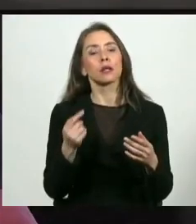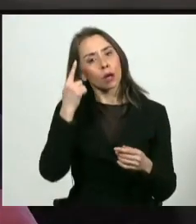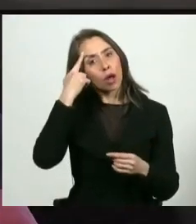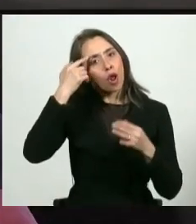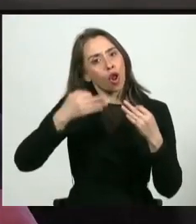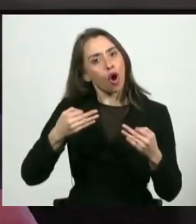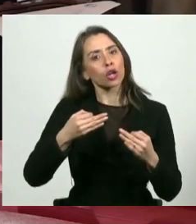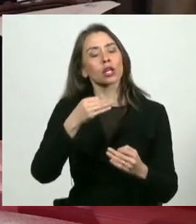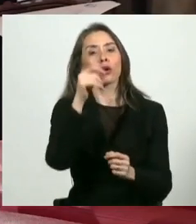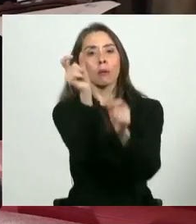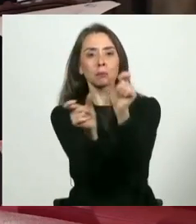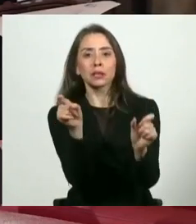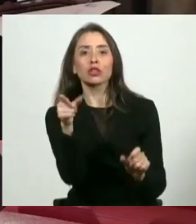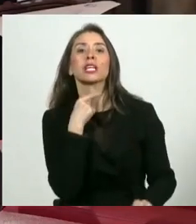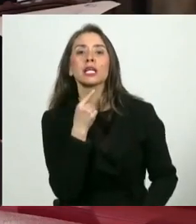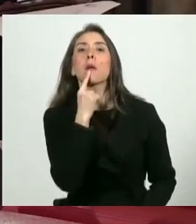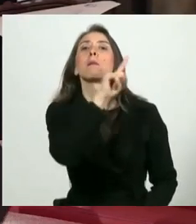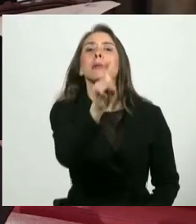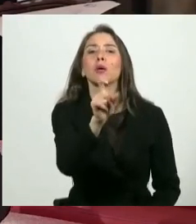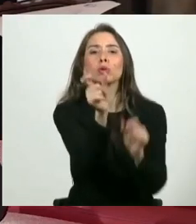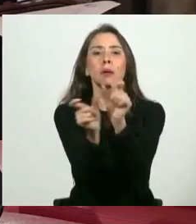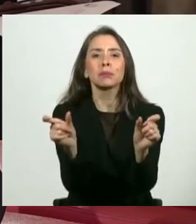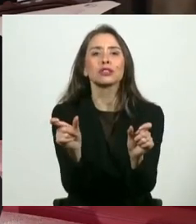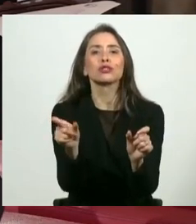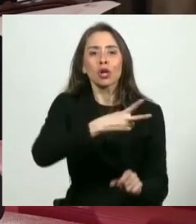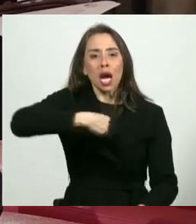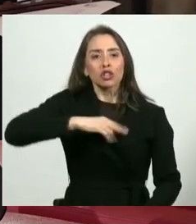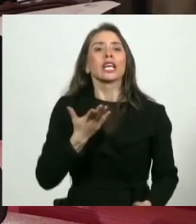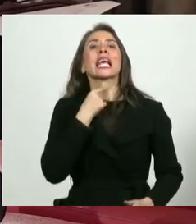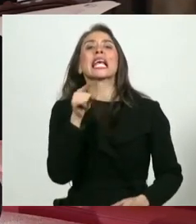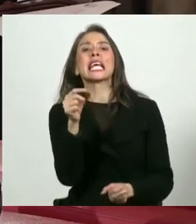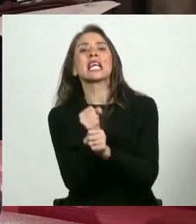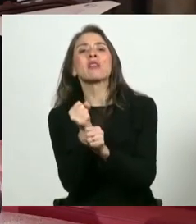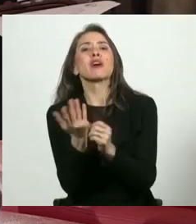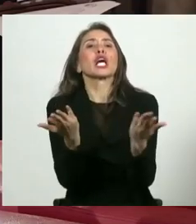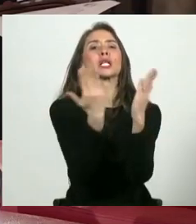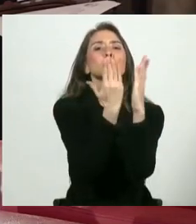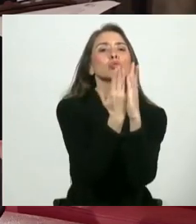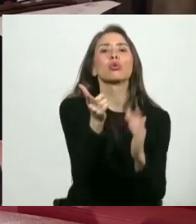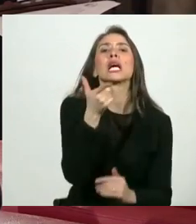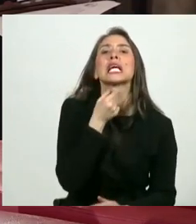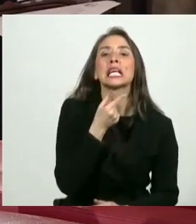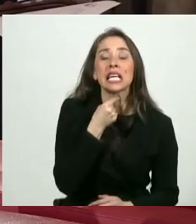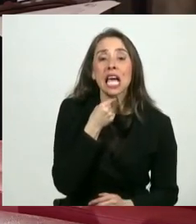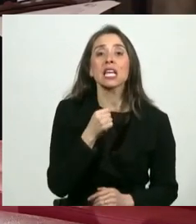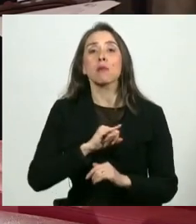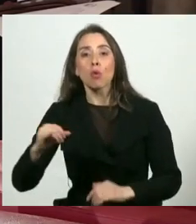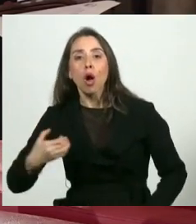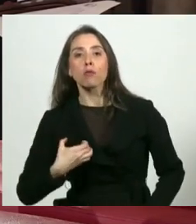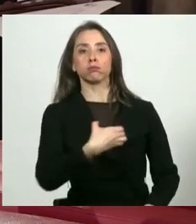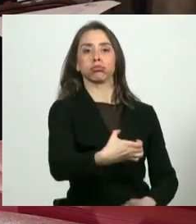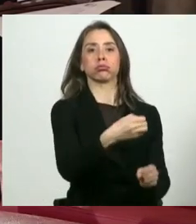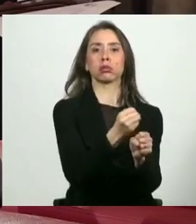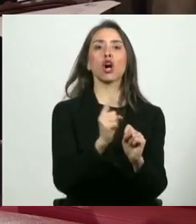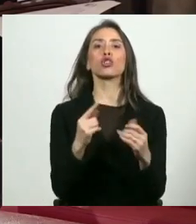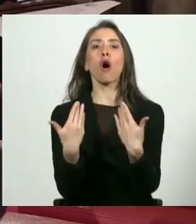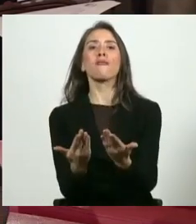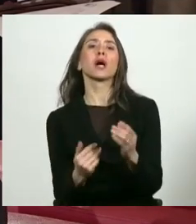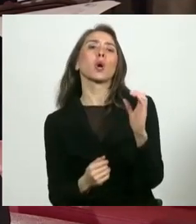lógico que las personas quieren? ¿Por qué no le preguntan a los sordos qué quieren trabajar, qué quieren estudiar para poderlos colocar? No